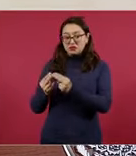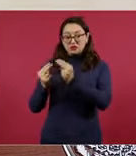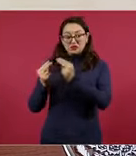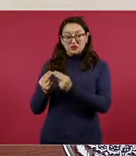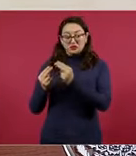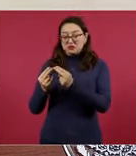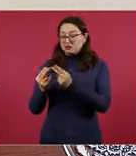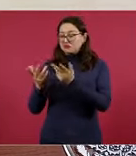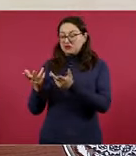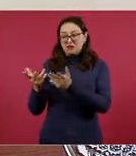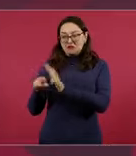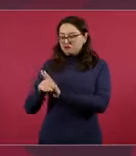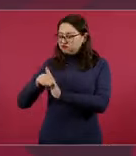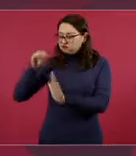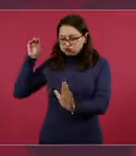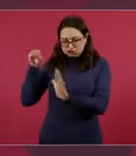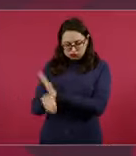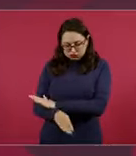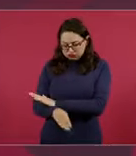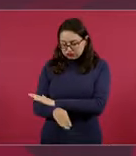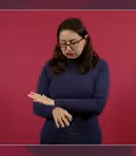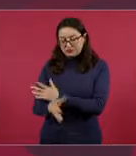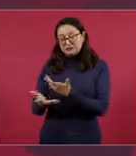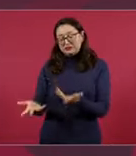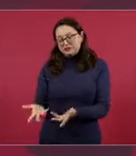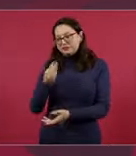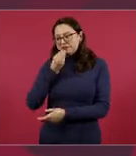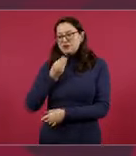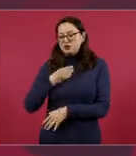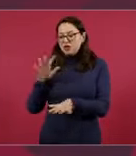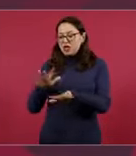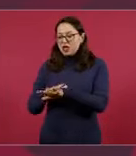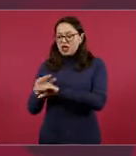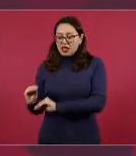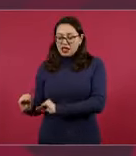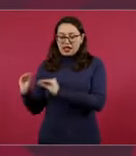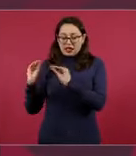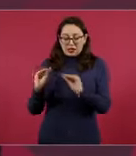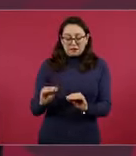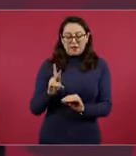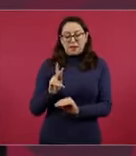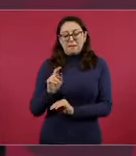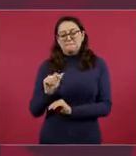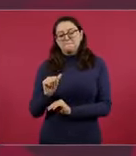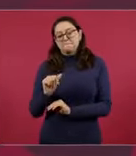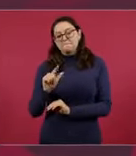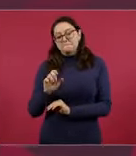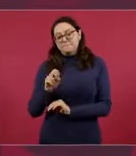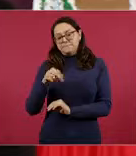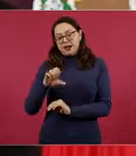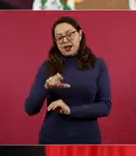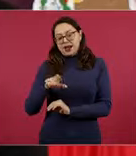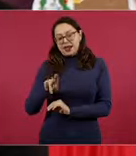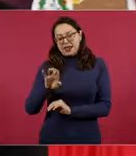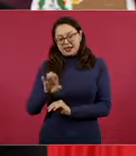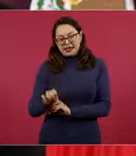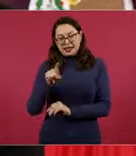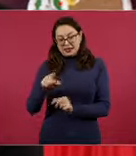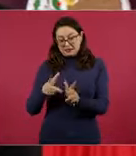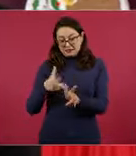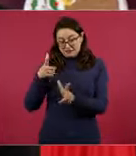Empezaron de nuevo en Palenque, por eso también yo le tengo mucho cariño a Palenque, en estación de